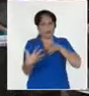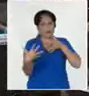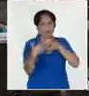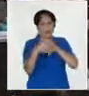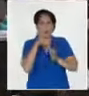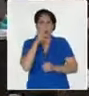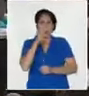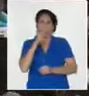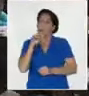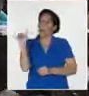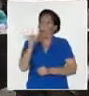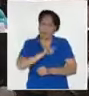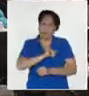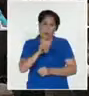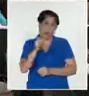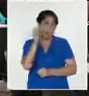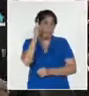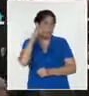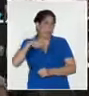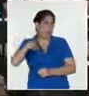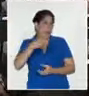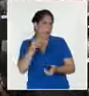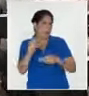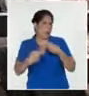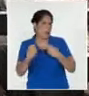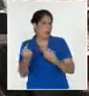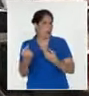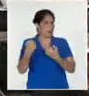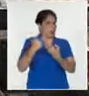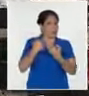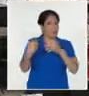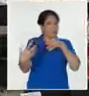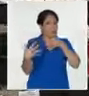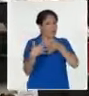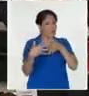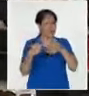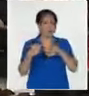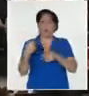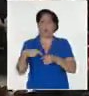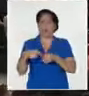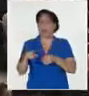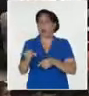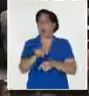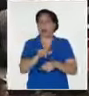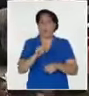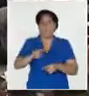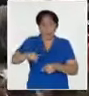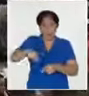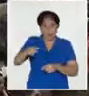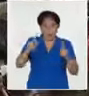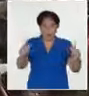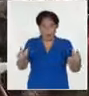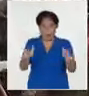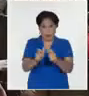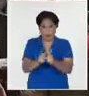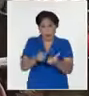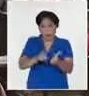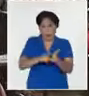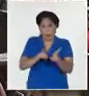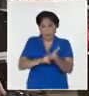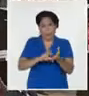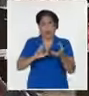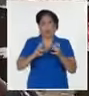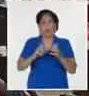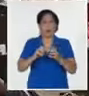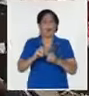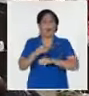áreas geográficas. El encuentro del Frente Continental de Organizaciones Comunales que mañana reunirá a todos los miembros de este mecanismo